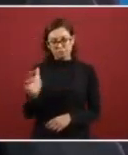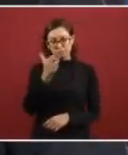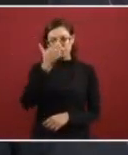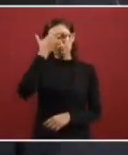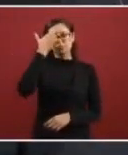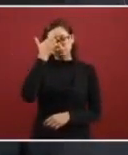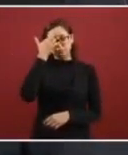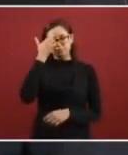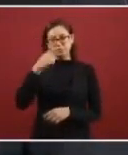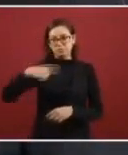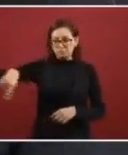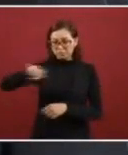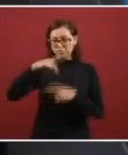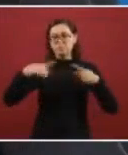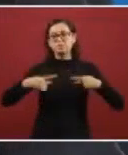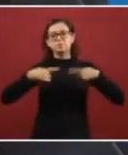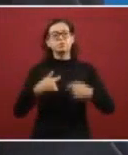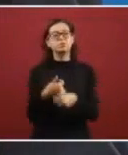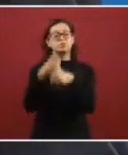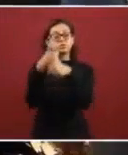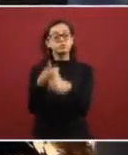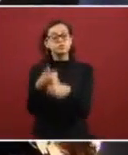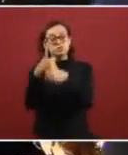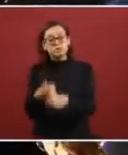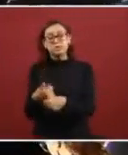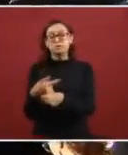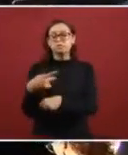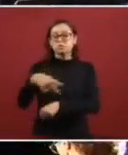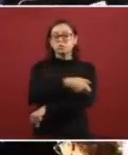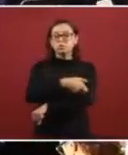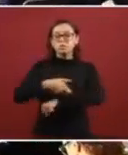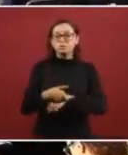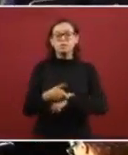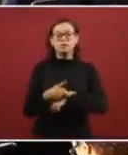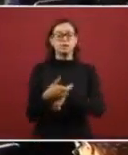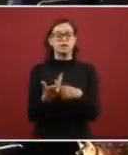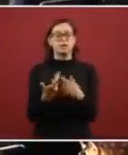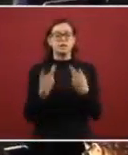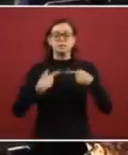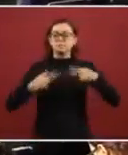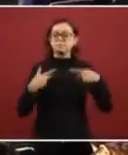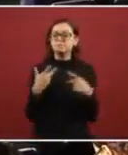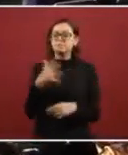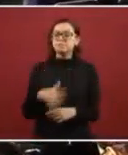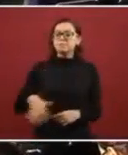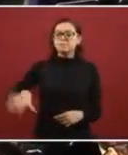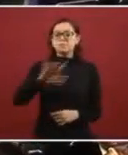amigos, a todo el pueblo de México,